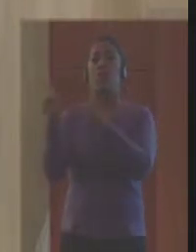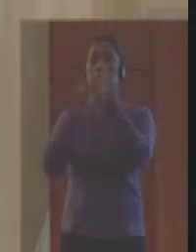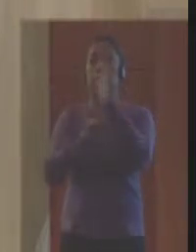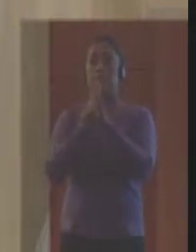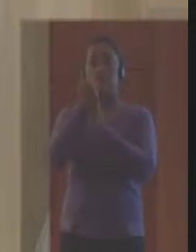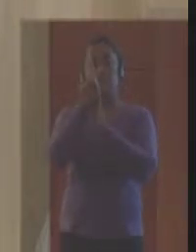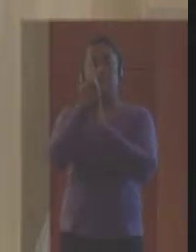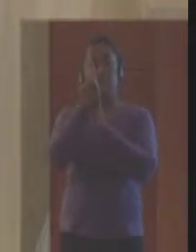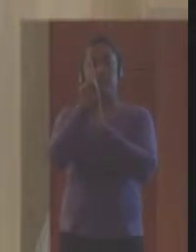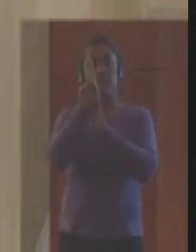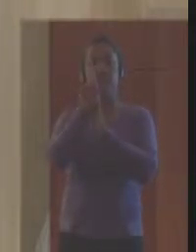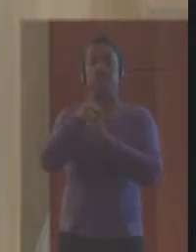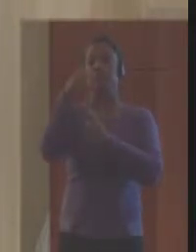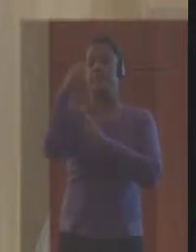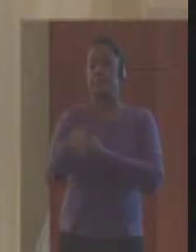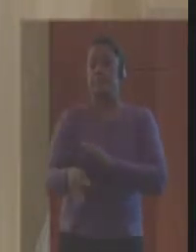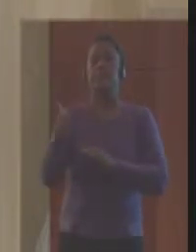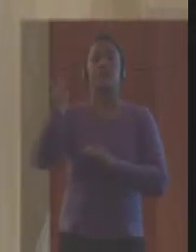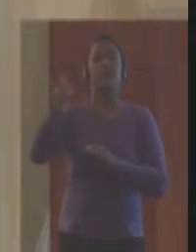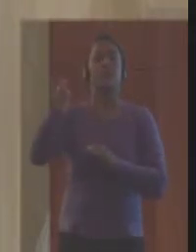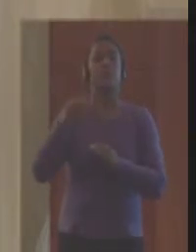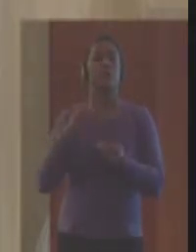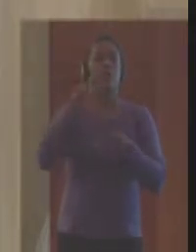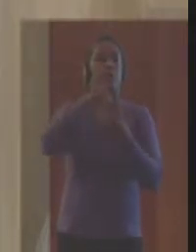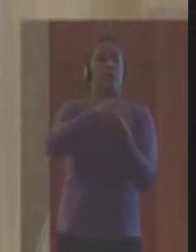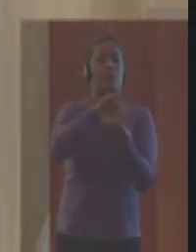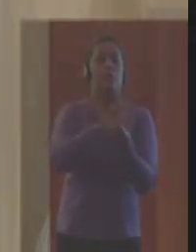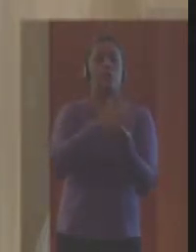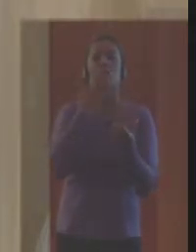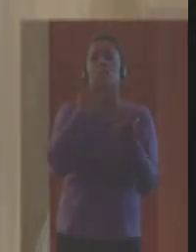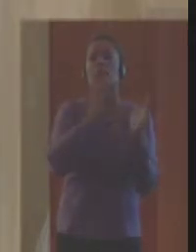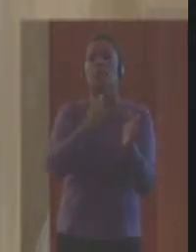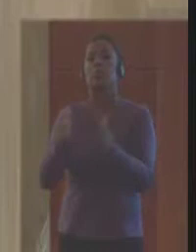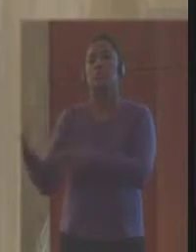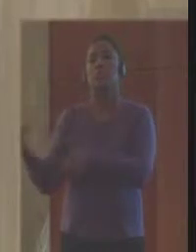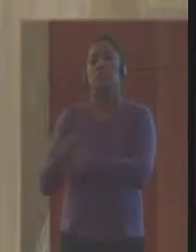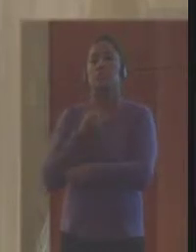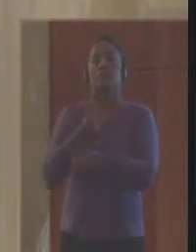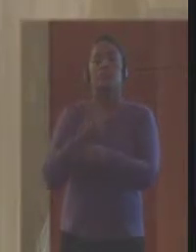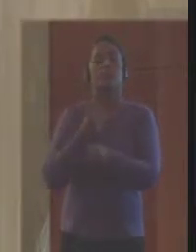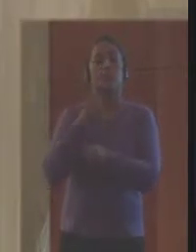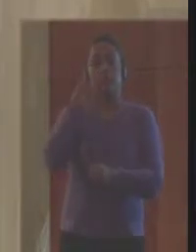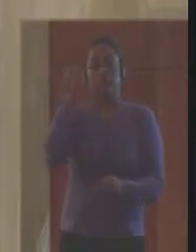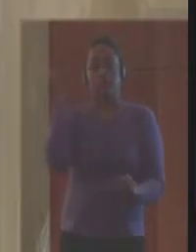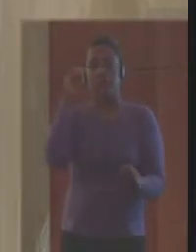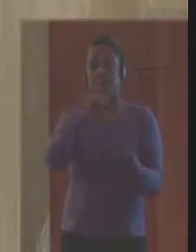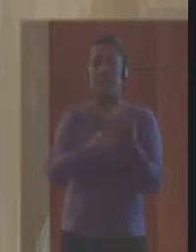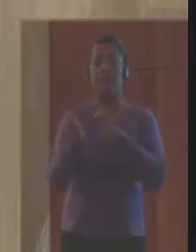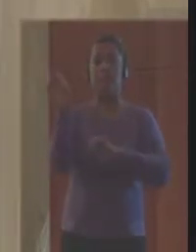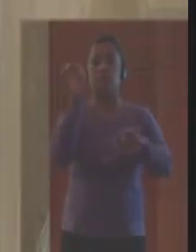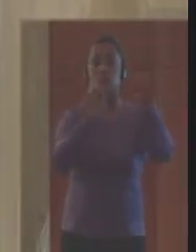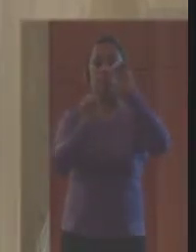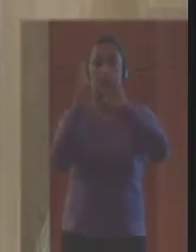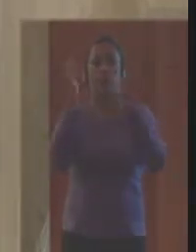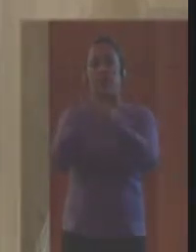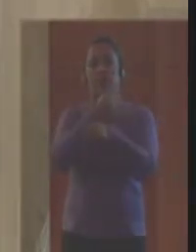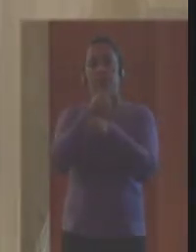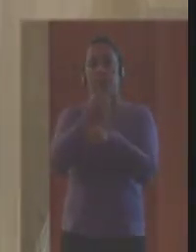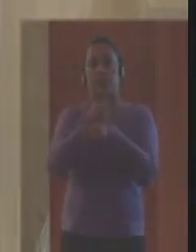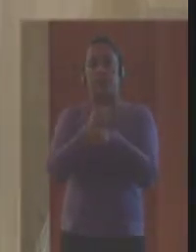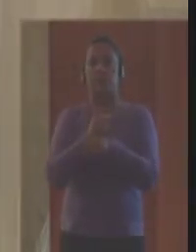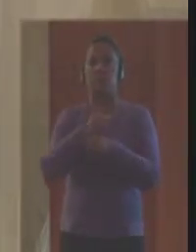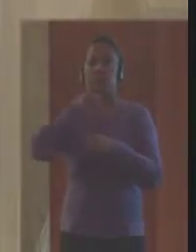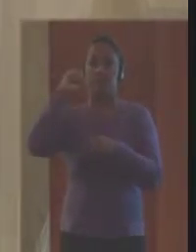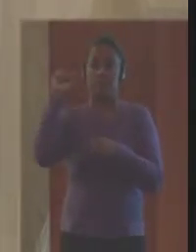desarrollo, realmente haga parte de los ejes estructurales del plan de desarrollo es fundamental.